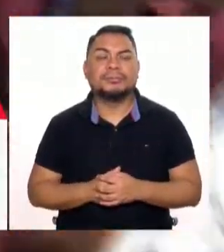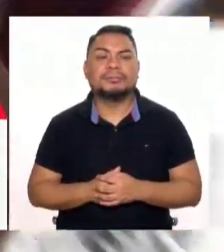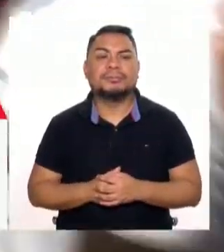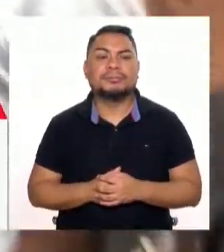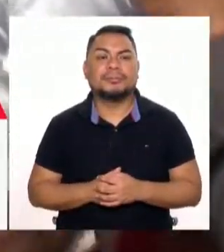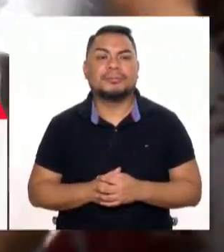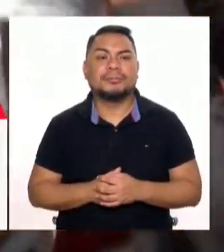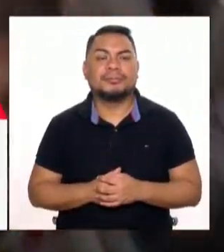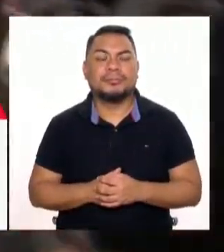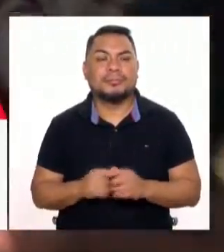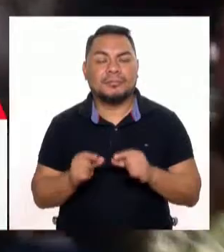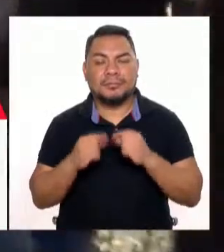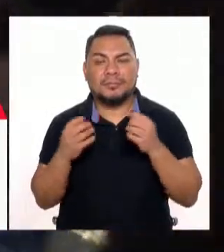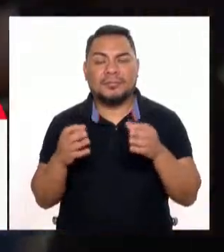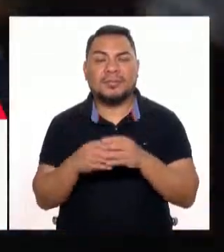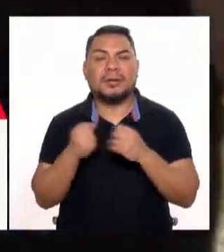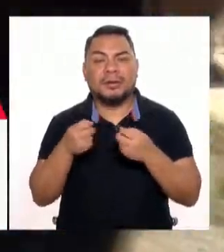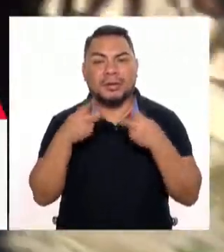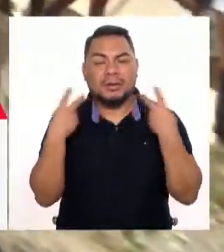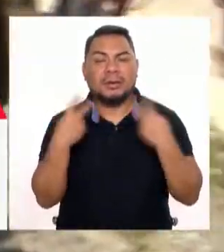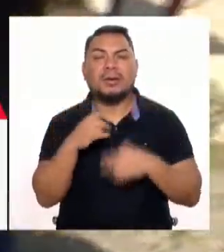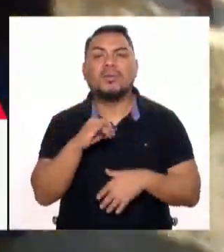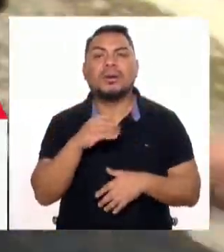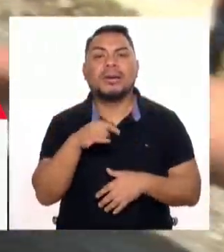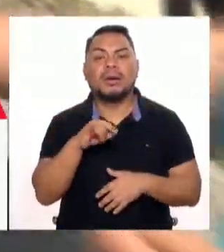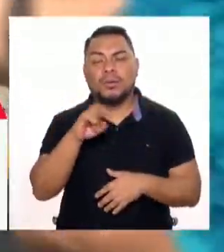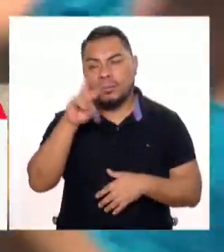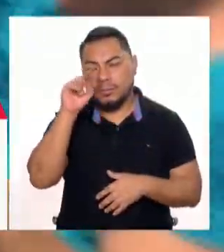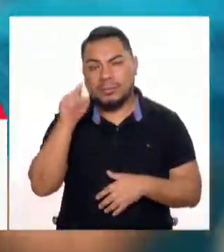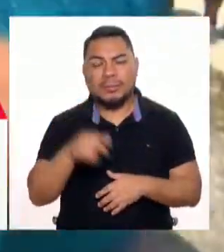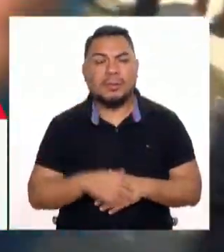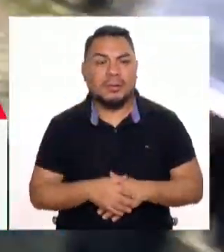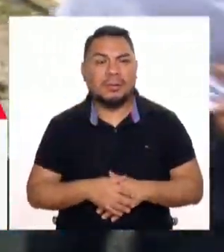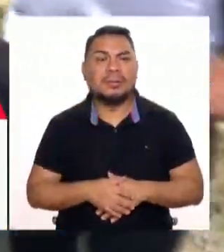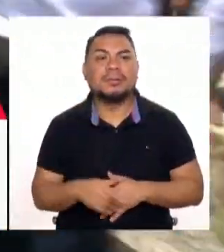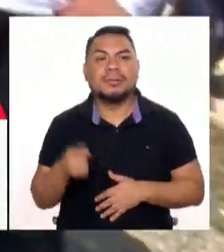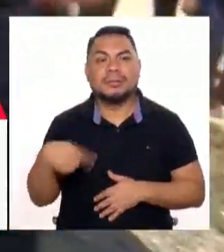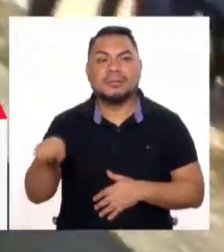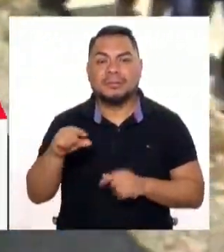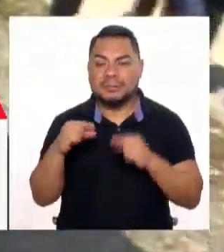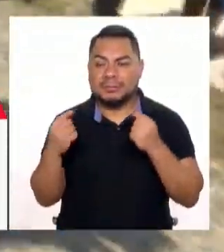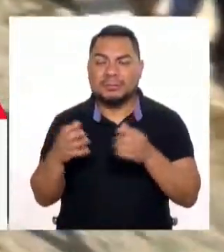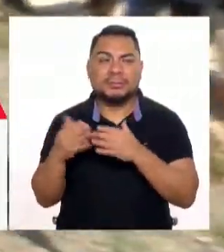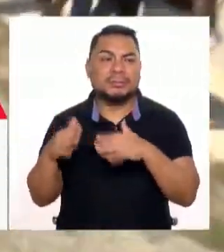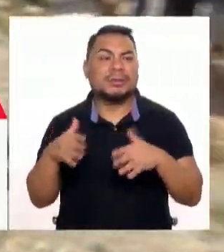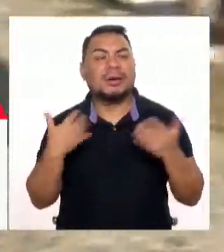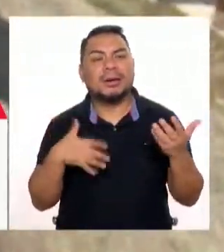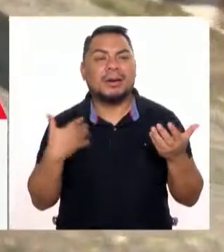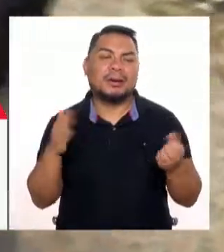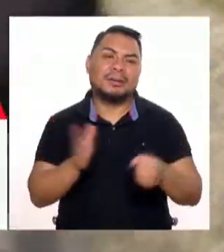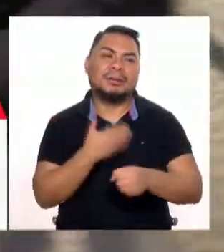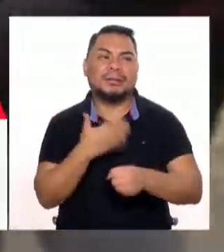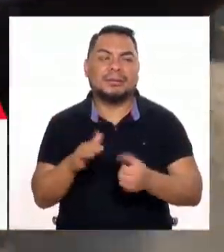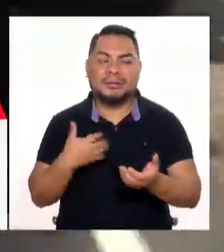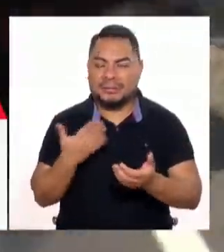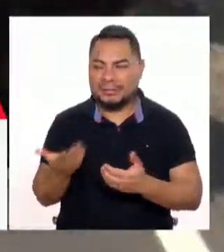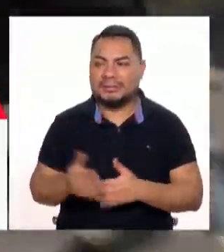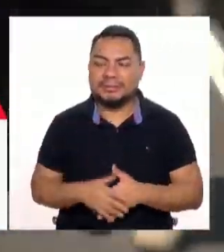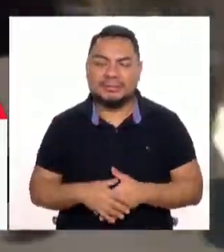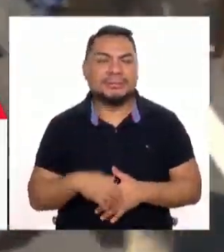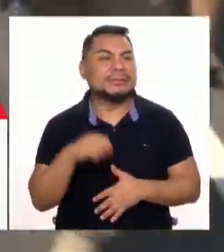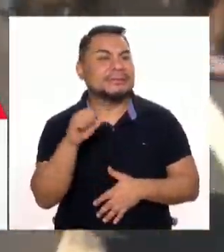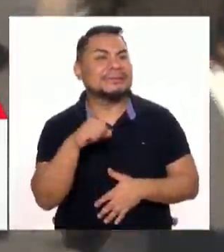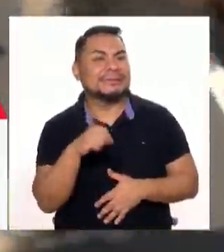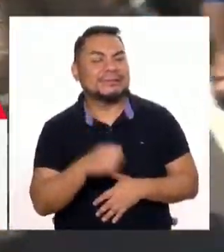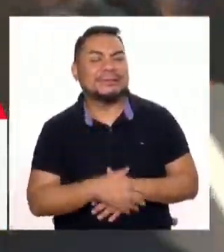conjunto típico Los Inquietos de la selva de aucayaco Perú ustedes son los que dan el color el sabor y el ritmo a esta actividad claro